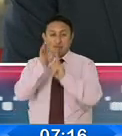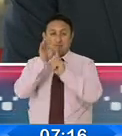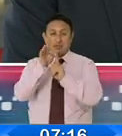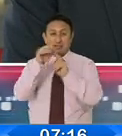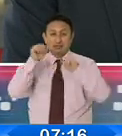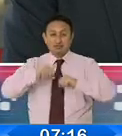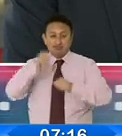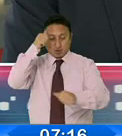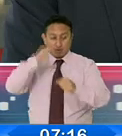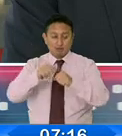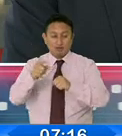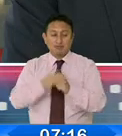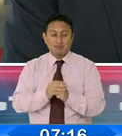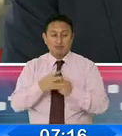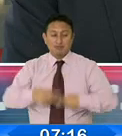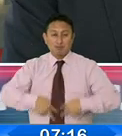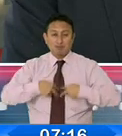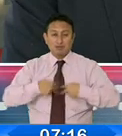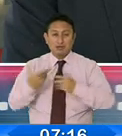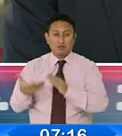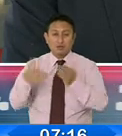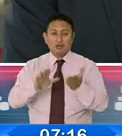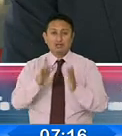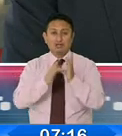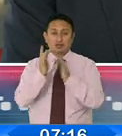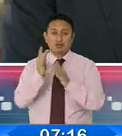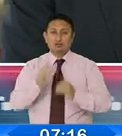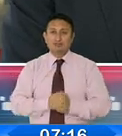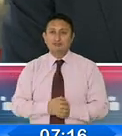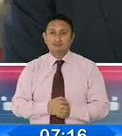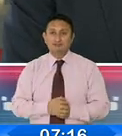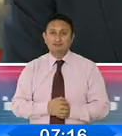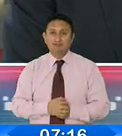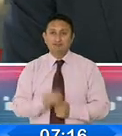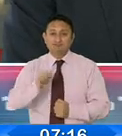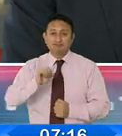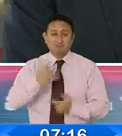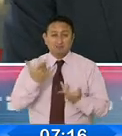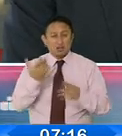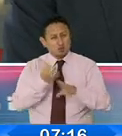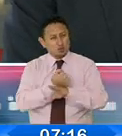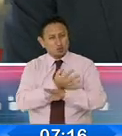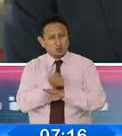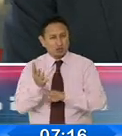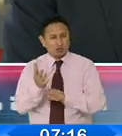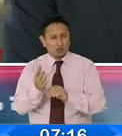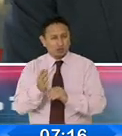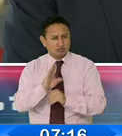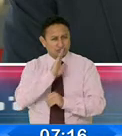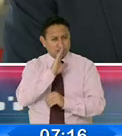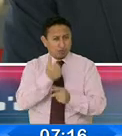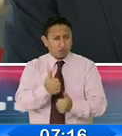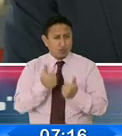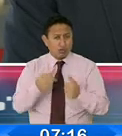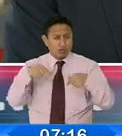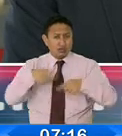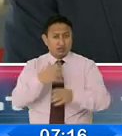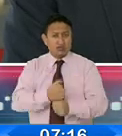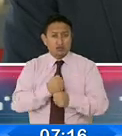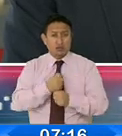celebramos la vida, pasión y muerte de Jesucristo, Roberto. De cualquier manera, alguna recomendación siempre es válida, la seguridad de los